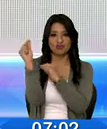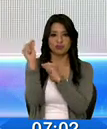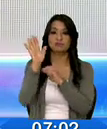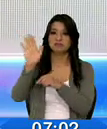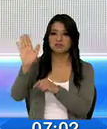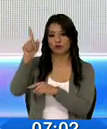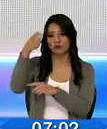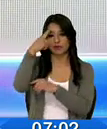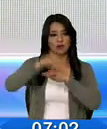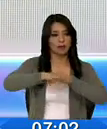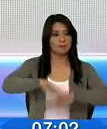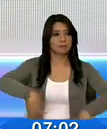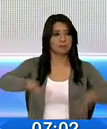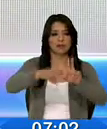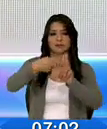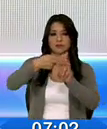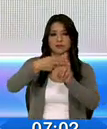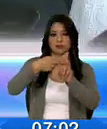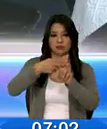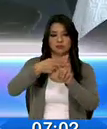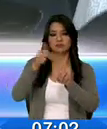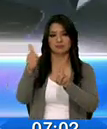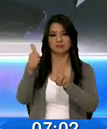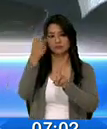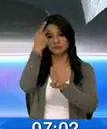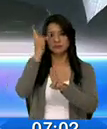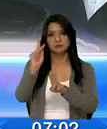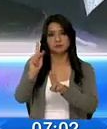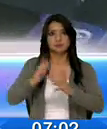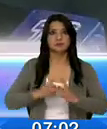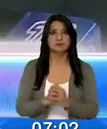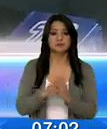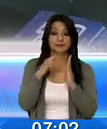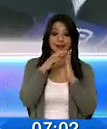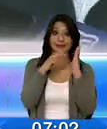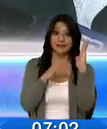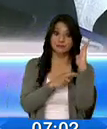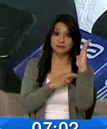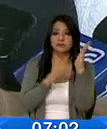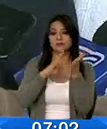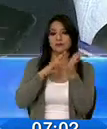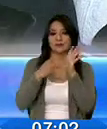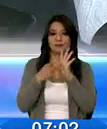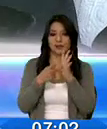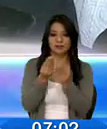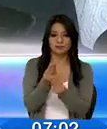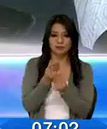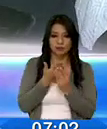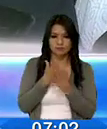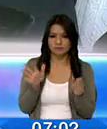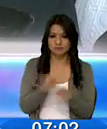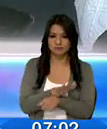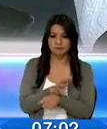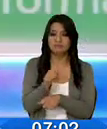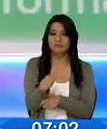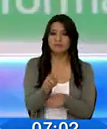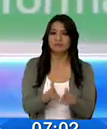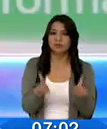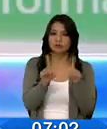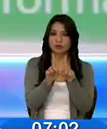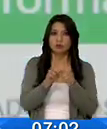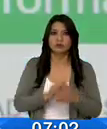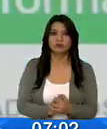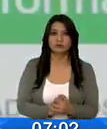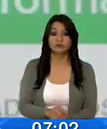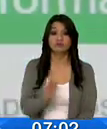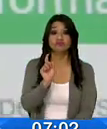movilidad humana emprendida por el Gobierno Nacional. El registro incluye un levantamiento de información exacta de los ciudadanos. Al